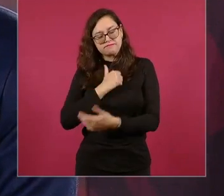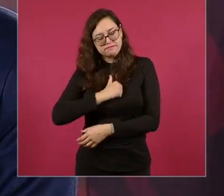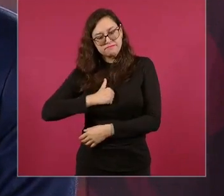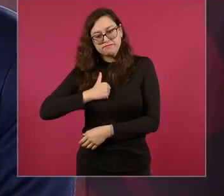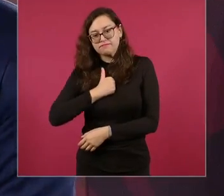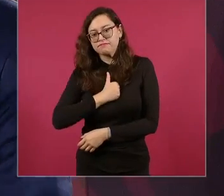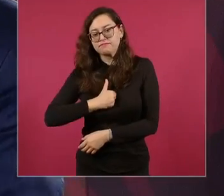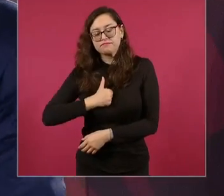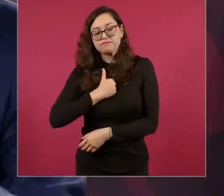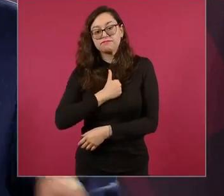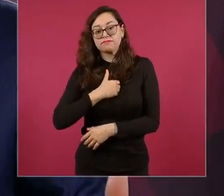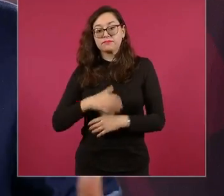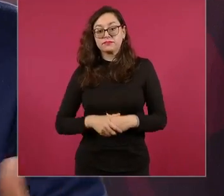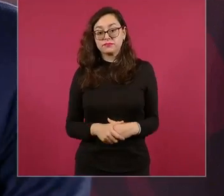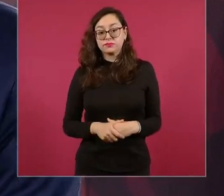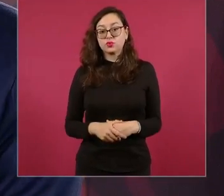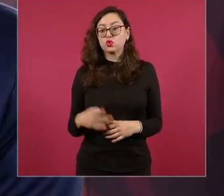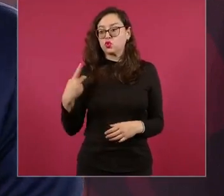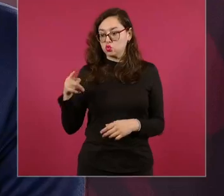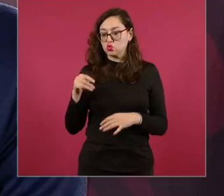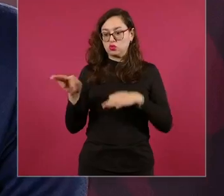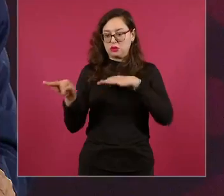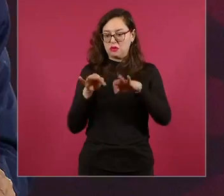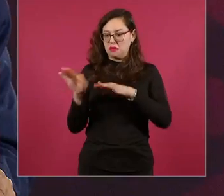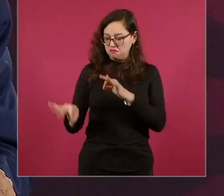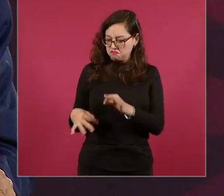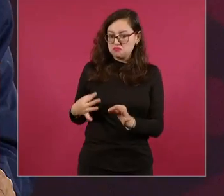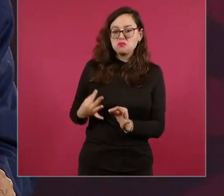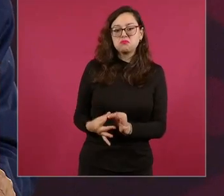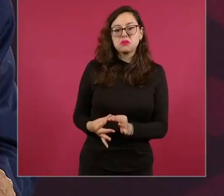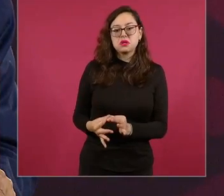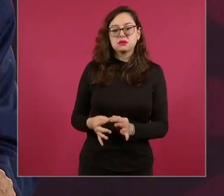fallece en el cumplimiento de de su deber